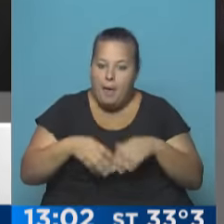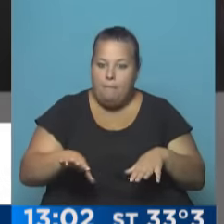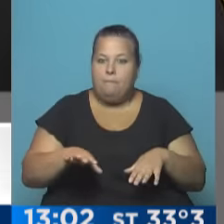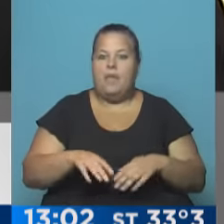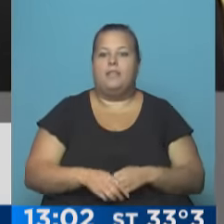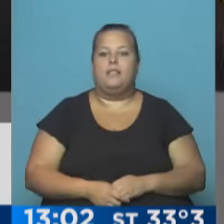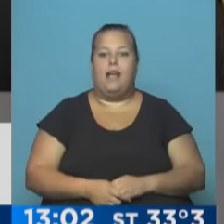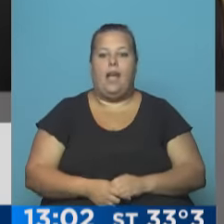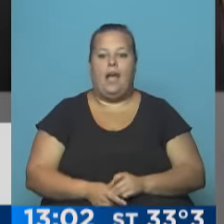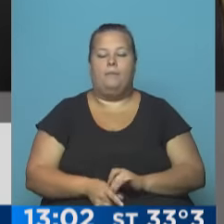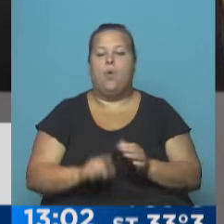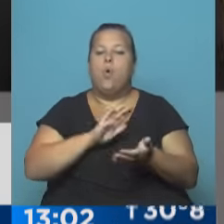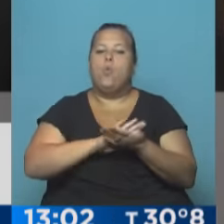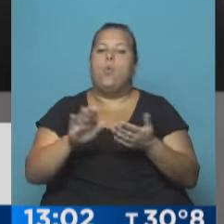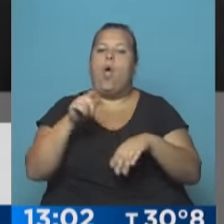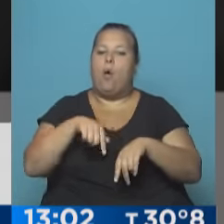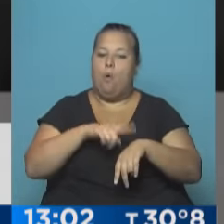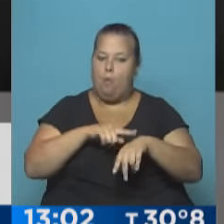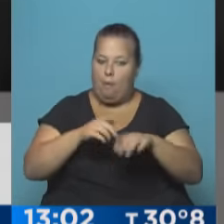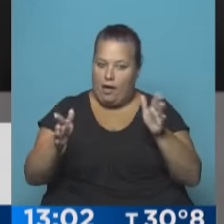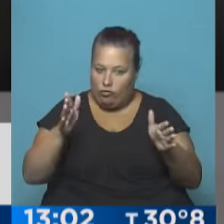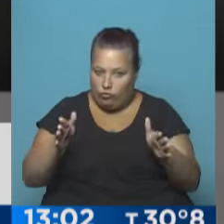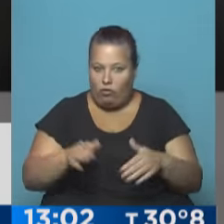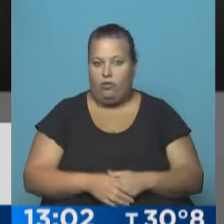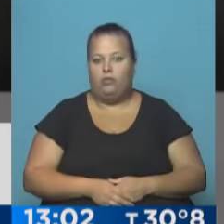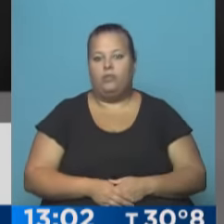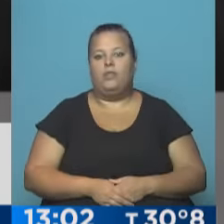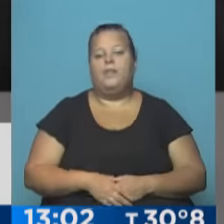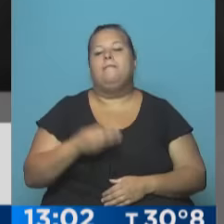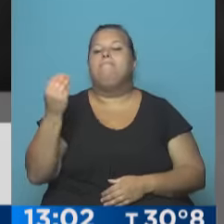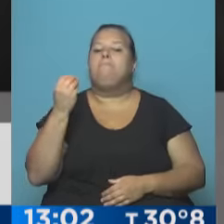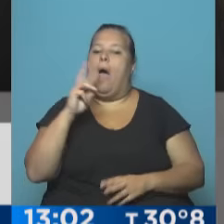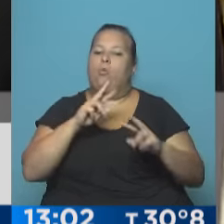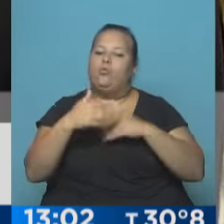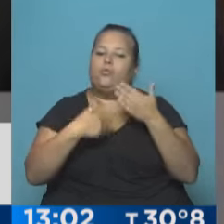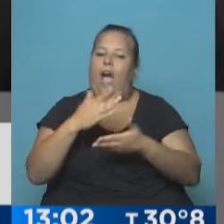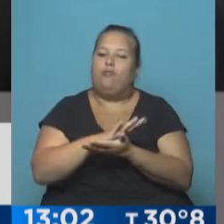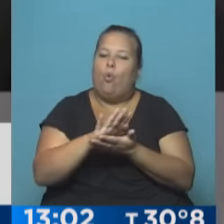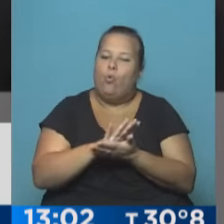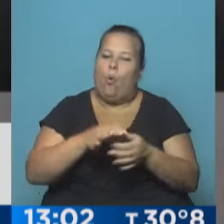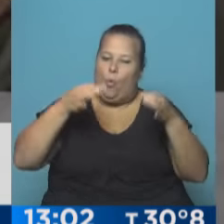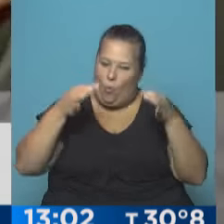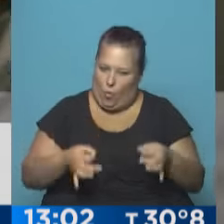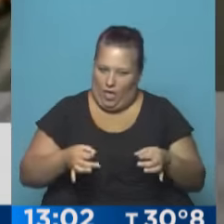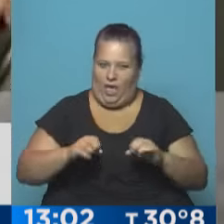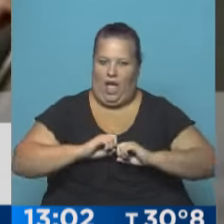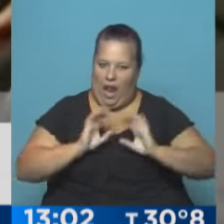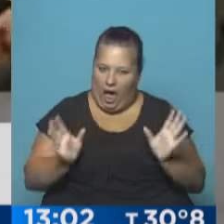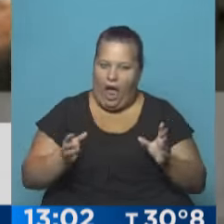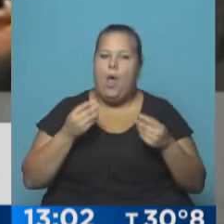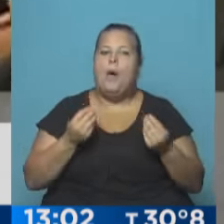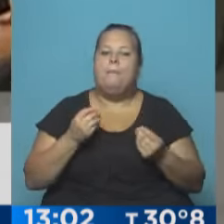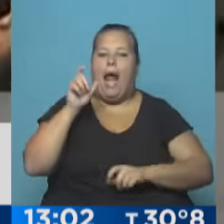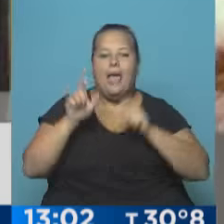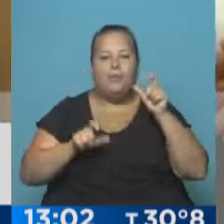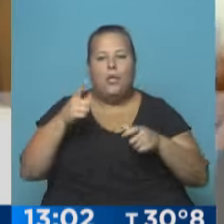a una nueva etapa que busca construir soluciones concretas para que